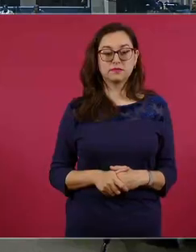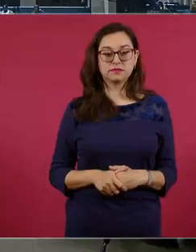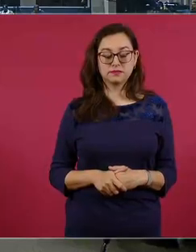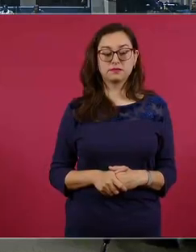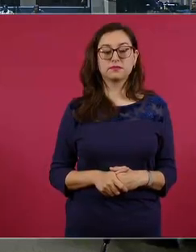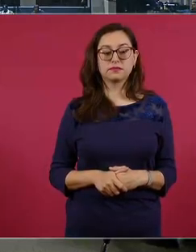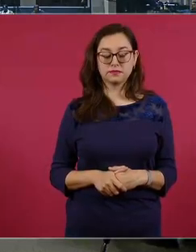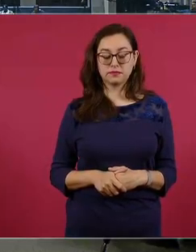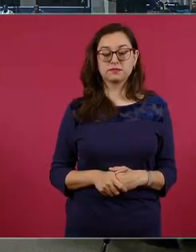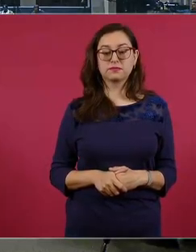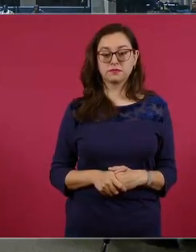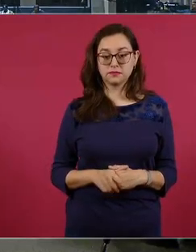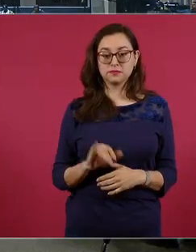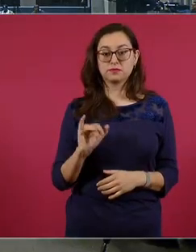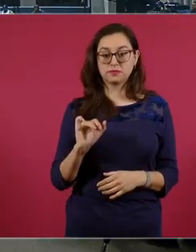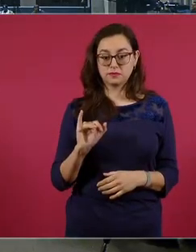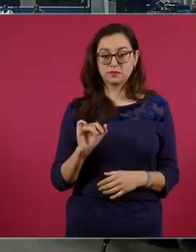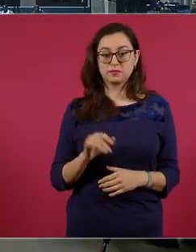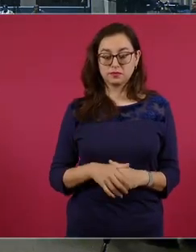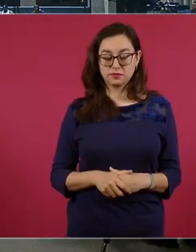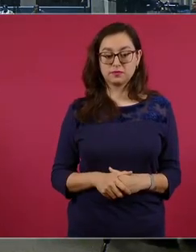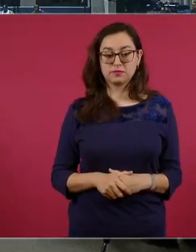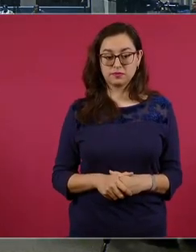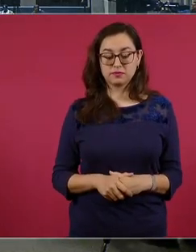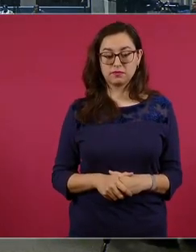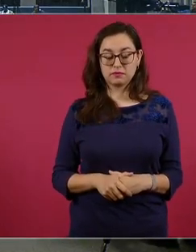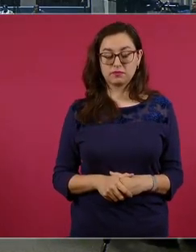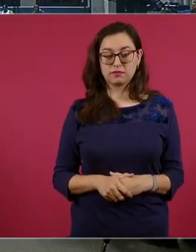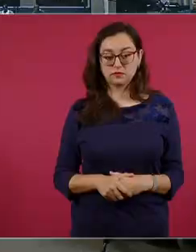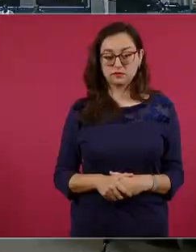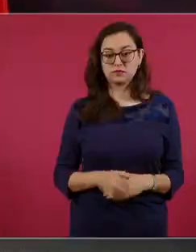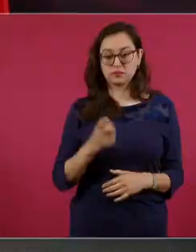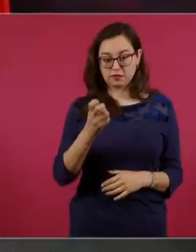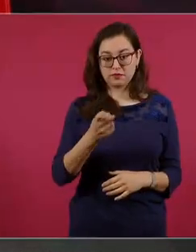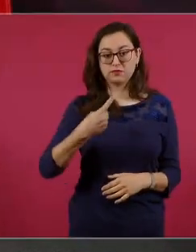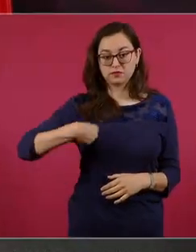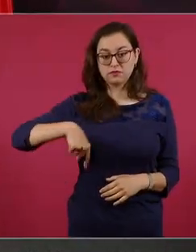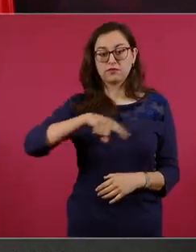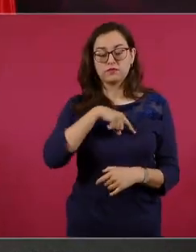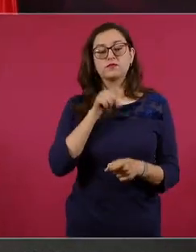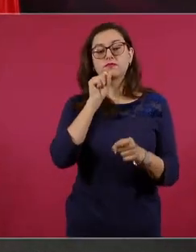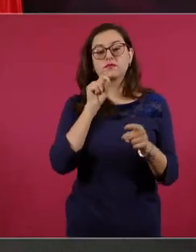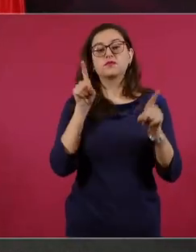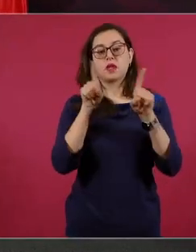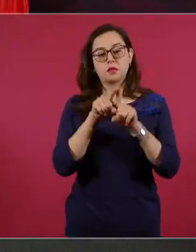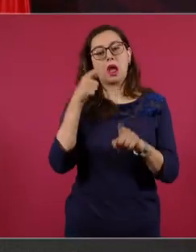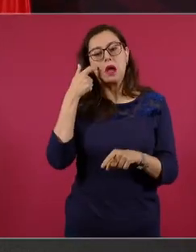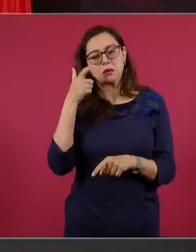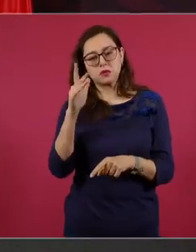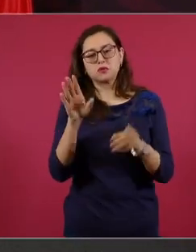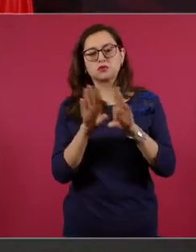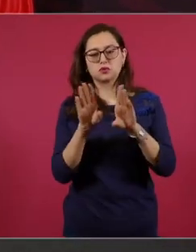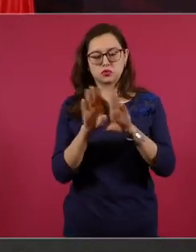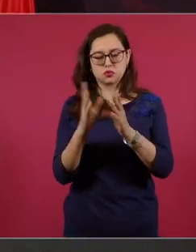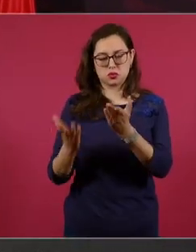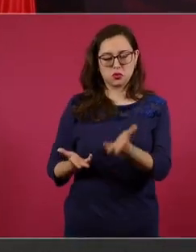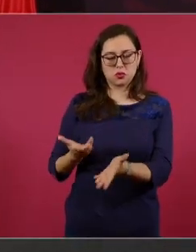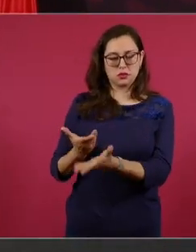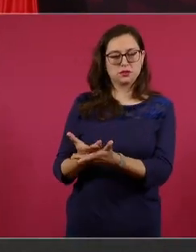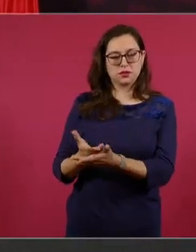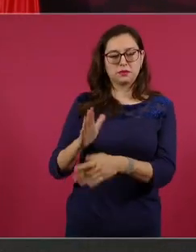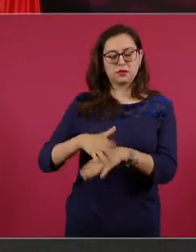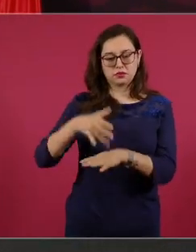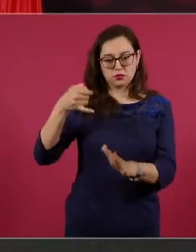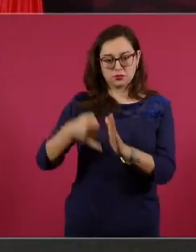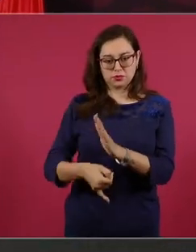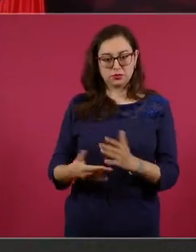Sí, sí, vamos también a plantearle a María Luisa. De acuerdo.